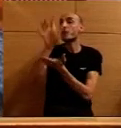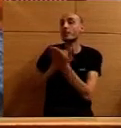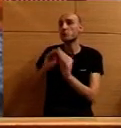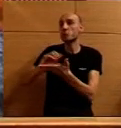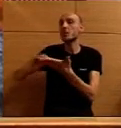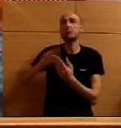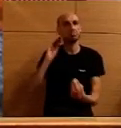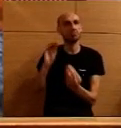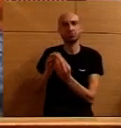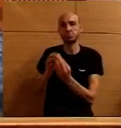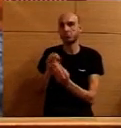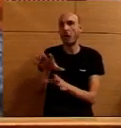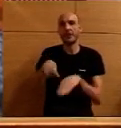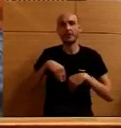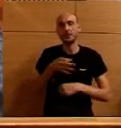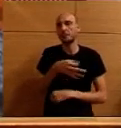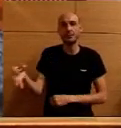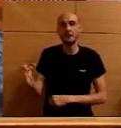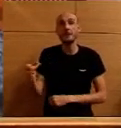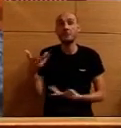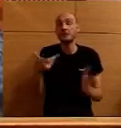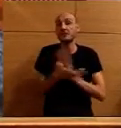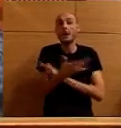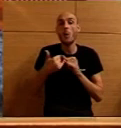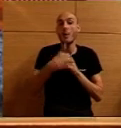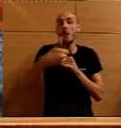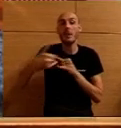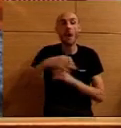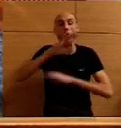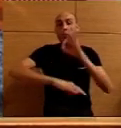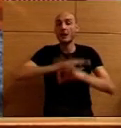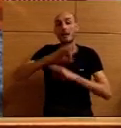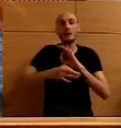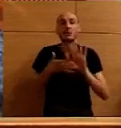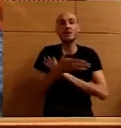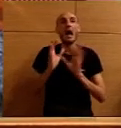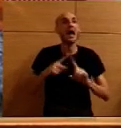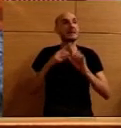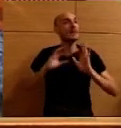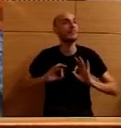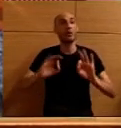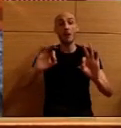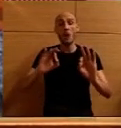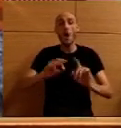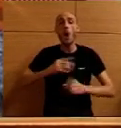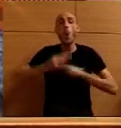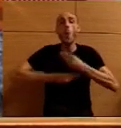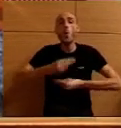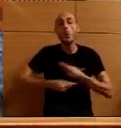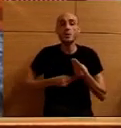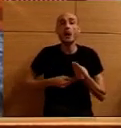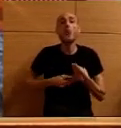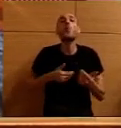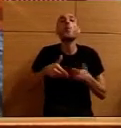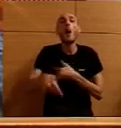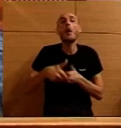La apertura de puestos a otras administraciones es una medida organizativa que consideramos excepcional y que solo utilizamos cuando es necesario.